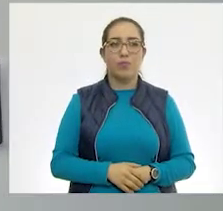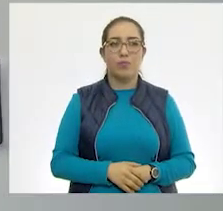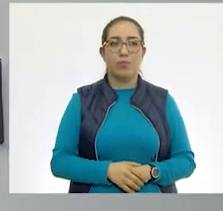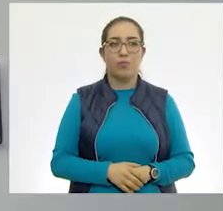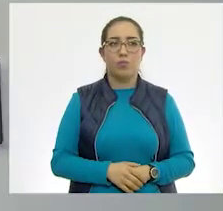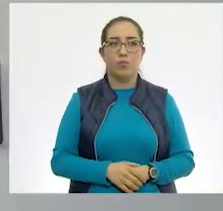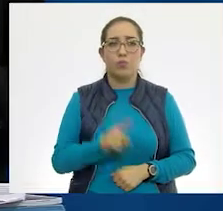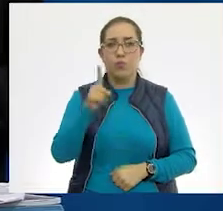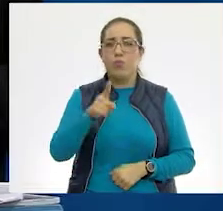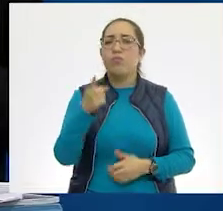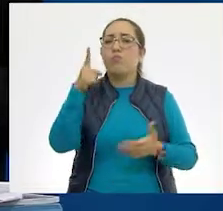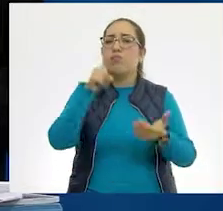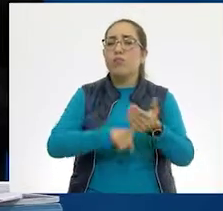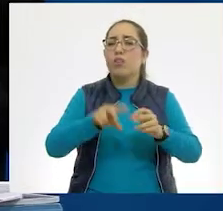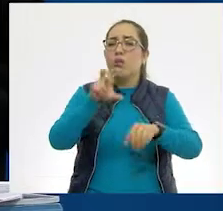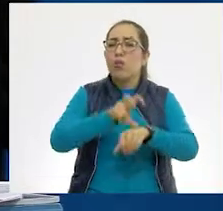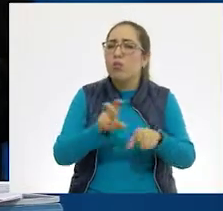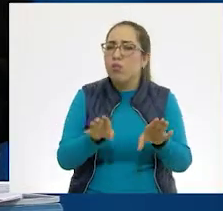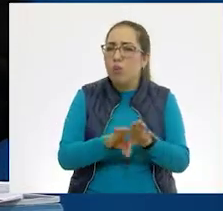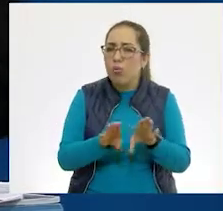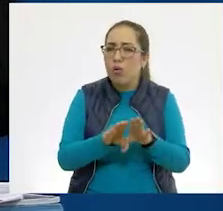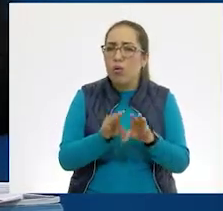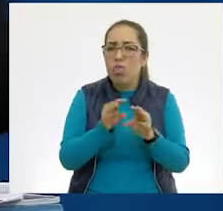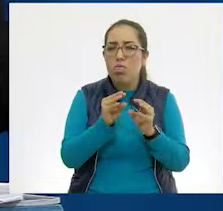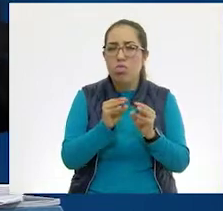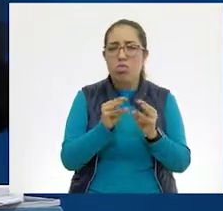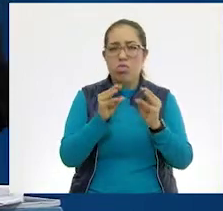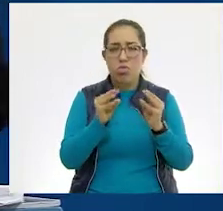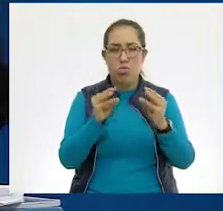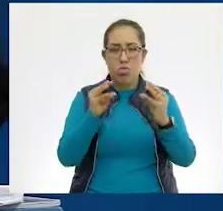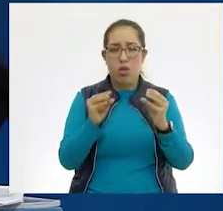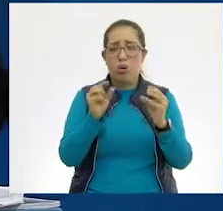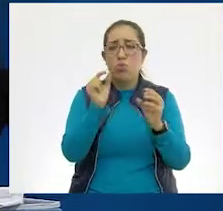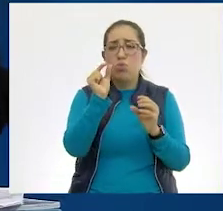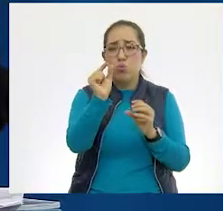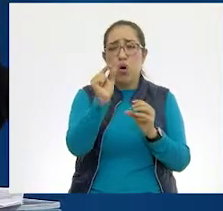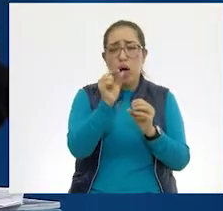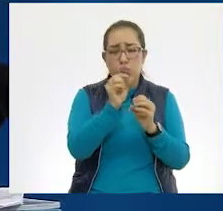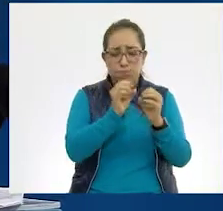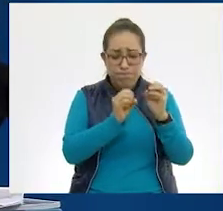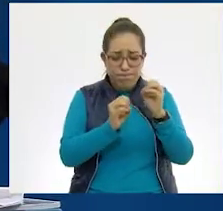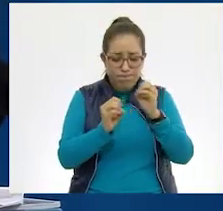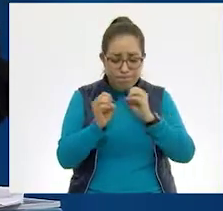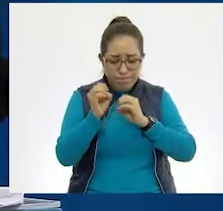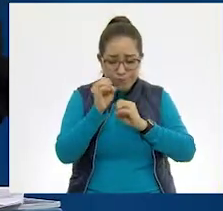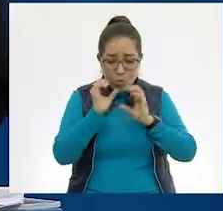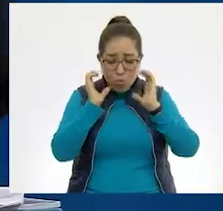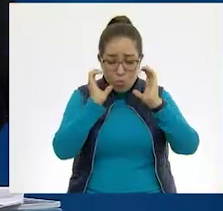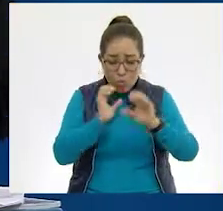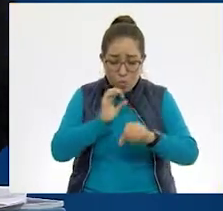Ponen huevos blandos de menor tamaño y los cuidan hasta su eclosión.